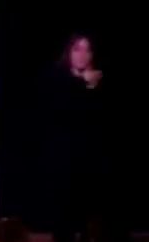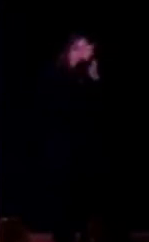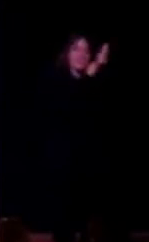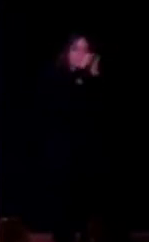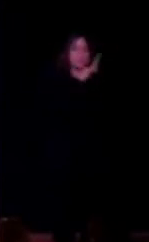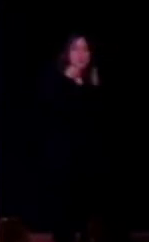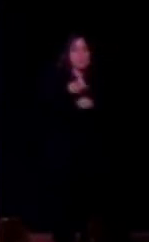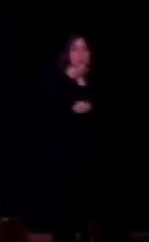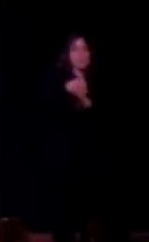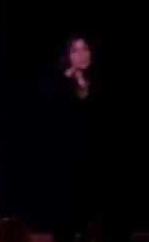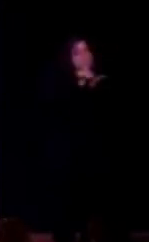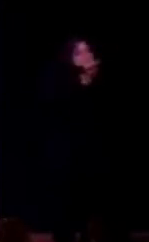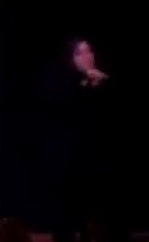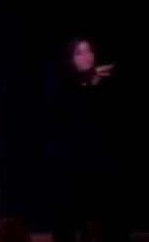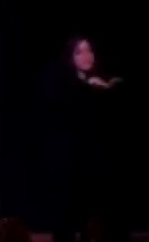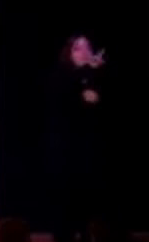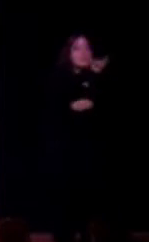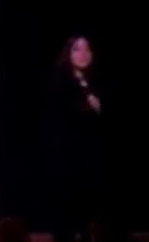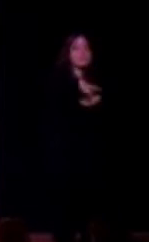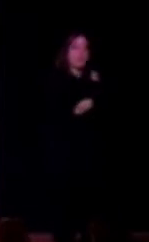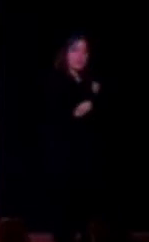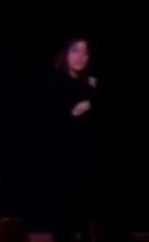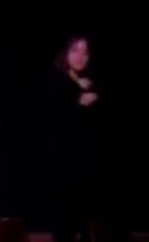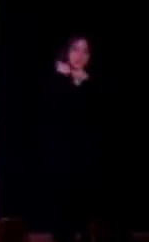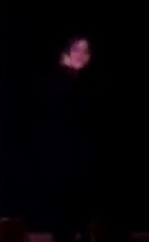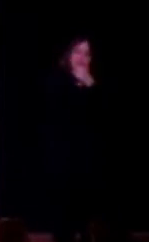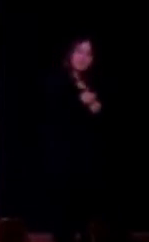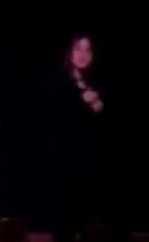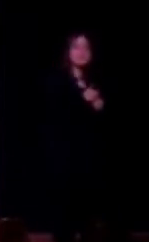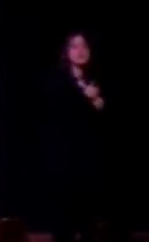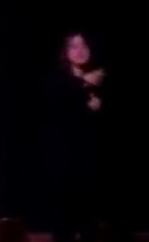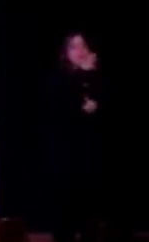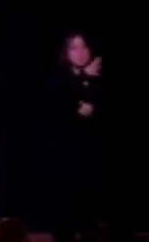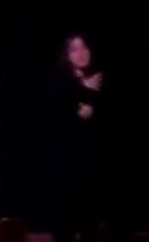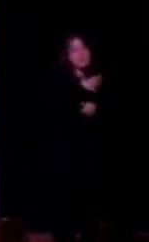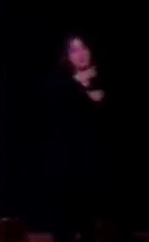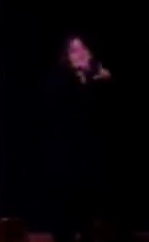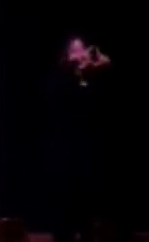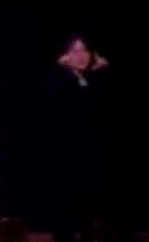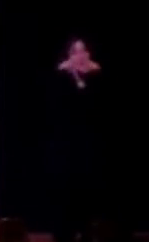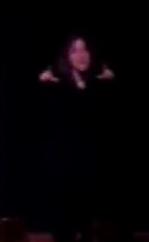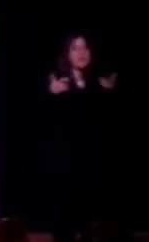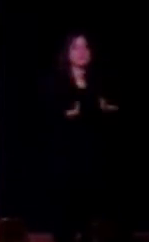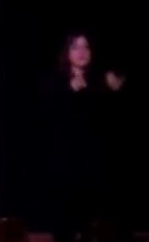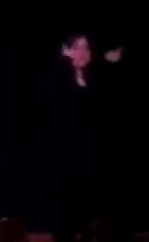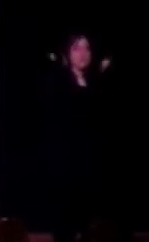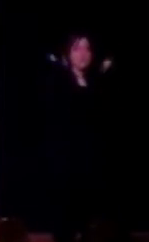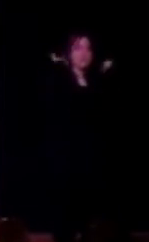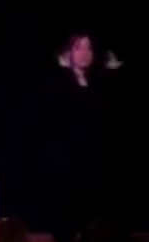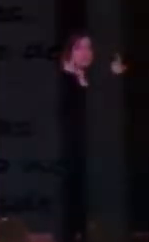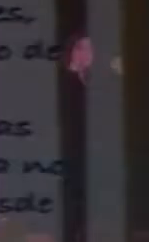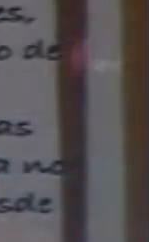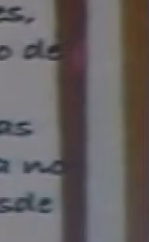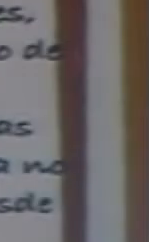mismo las comisiones de seguimiento formada por las entidades que se ocupan de las diversas colectivos que hay en la